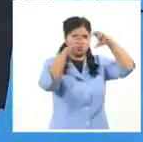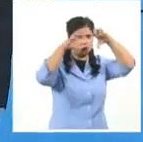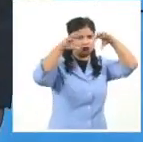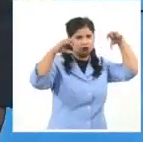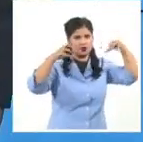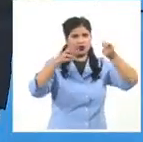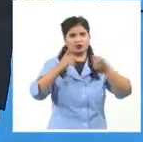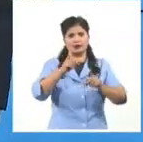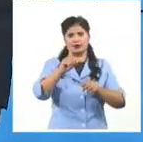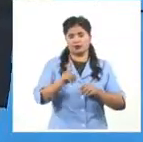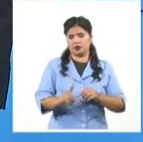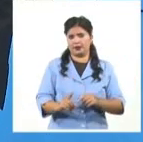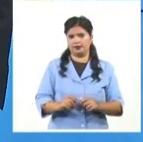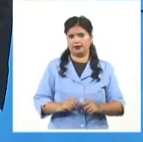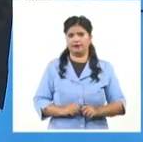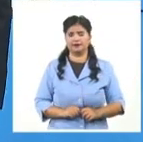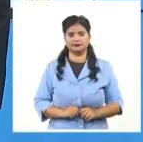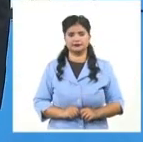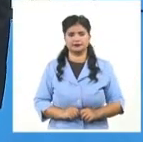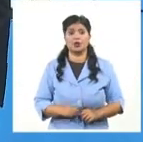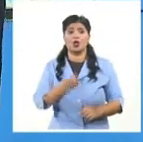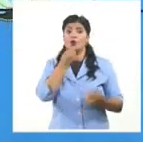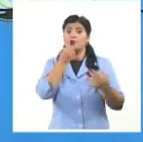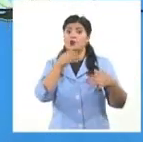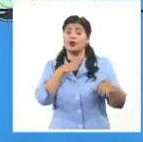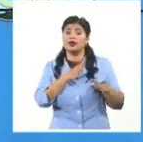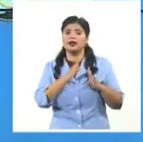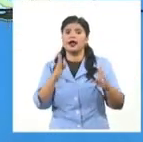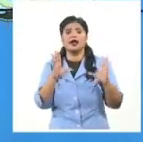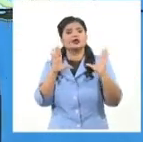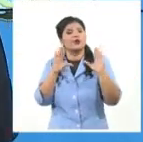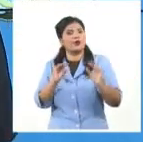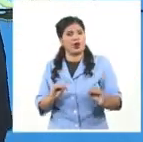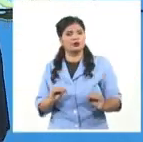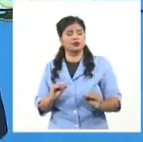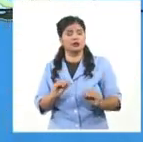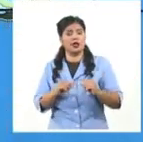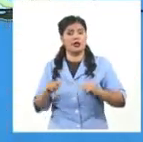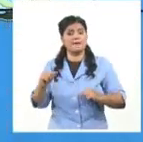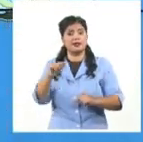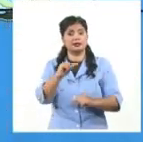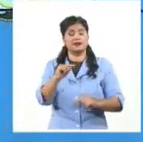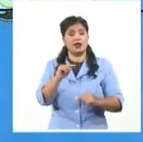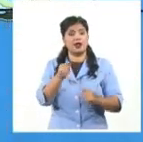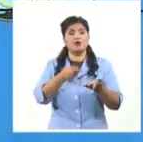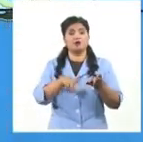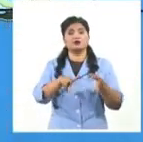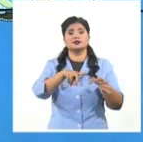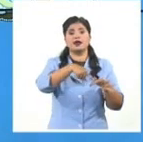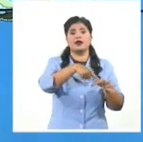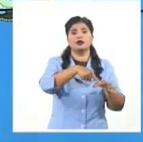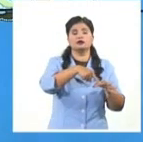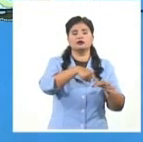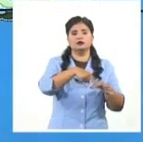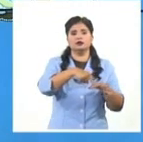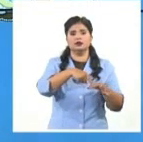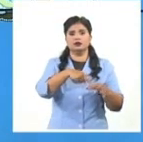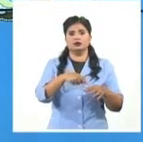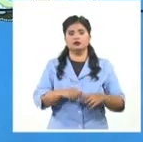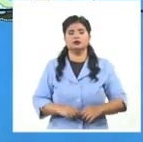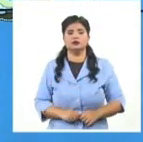eléctricas que pudieran extenderse hasta el anochecer, principalmente en las provincias de la Isla de la Juventud, sur de